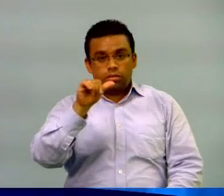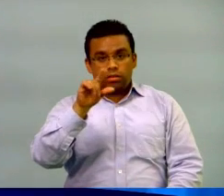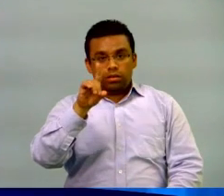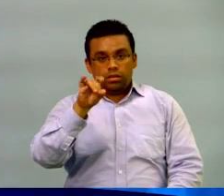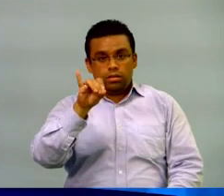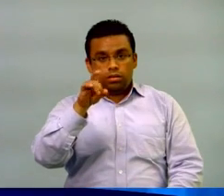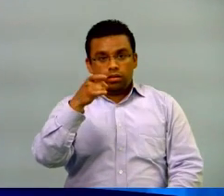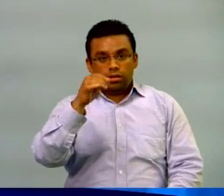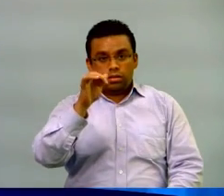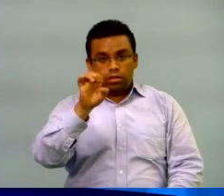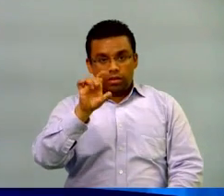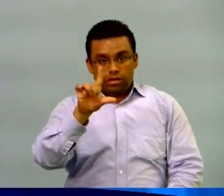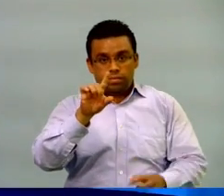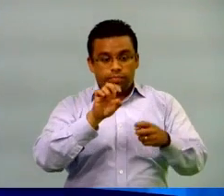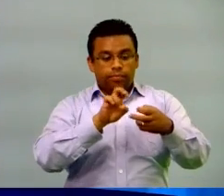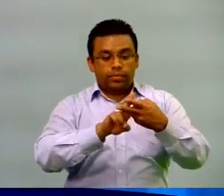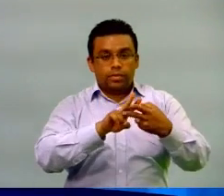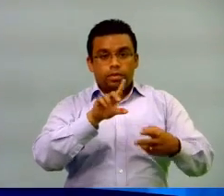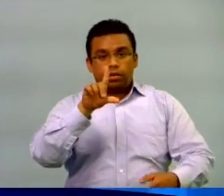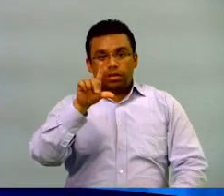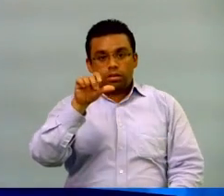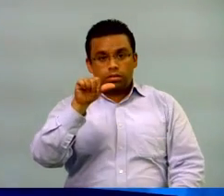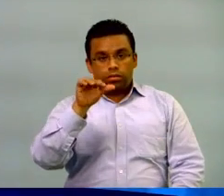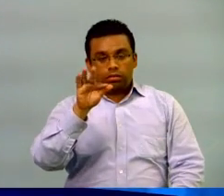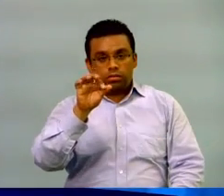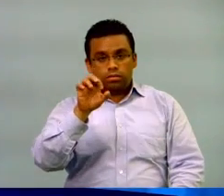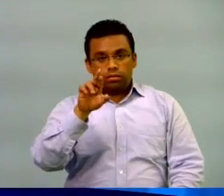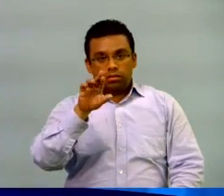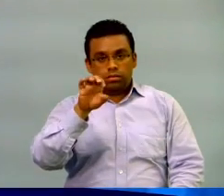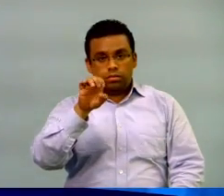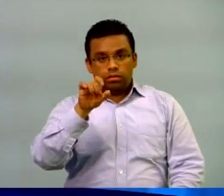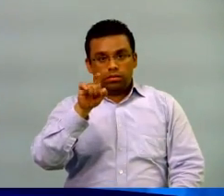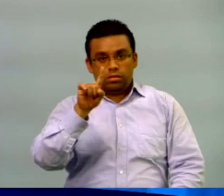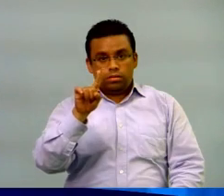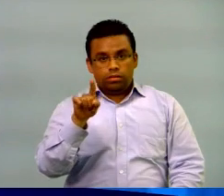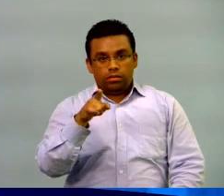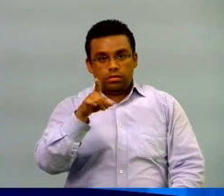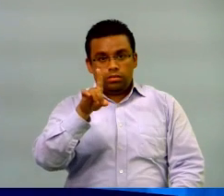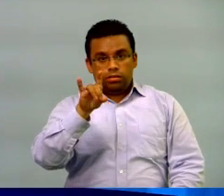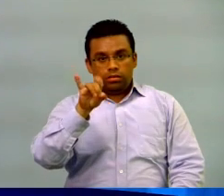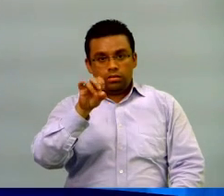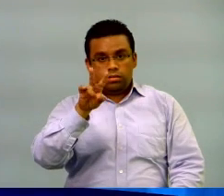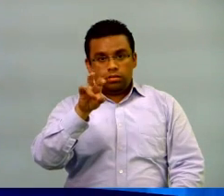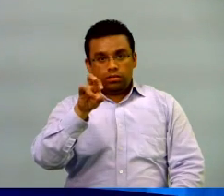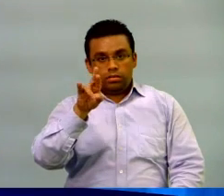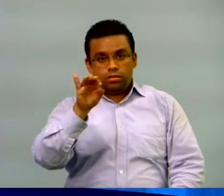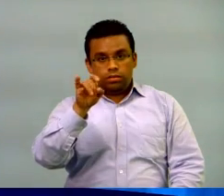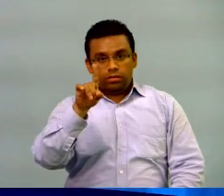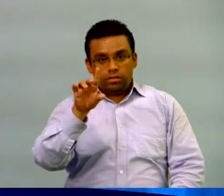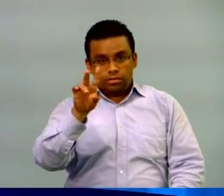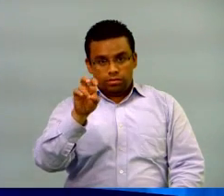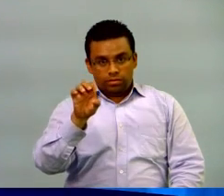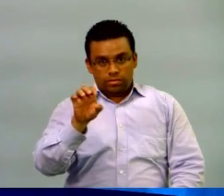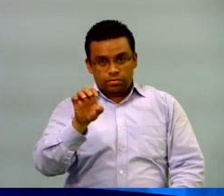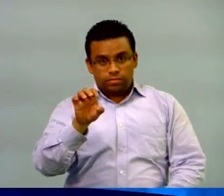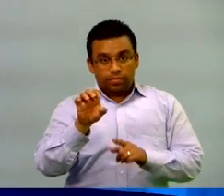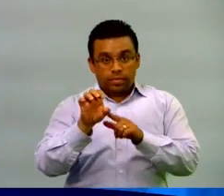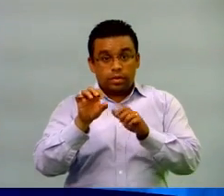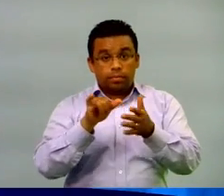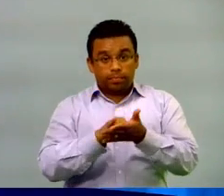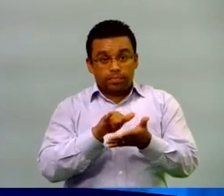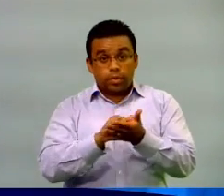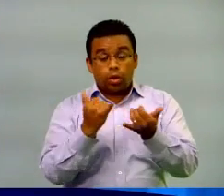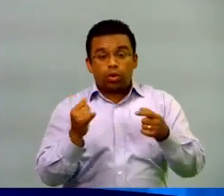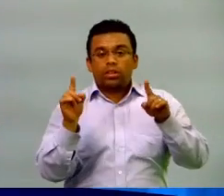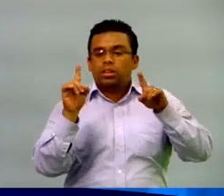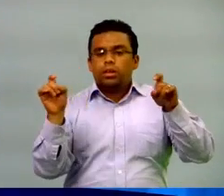es Divertirse. Seguimos ahora con un conversatorio en el próximo bloque de experiencias TIC en educación. Y